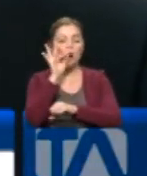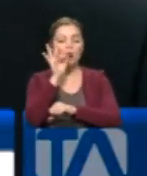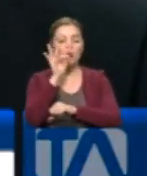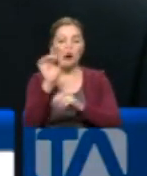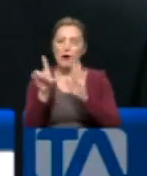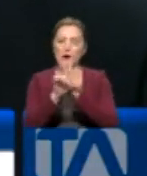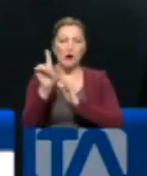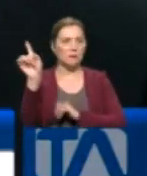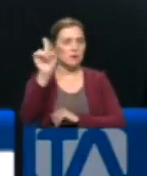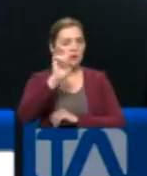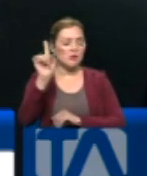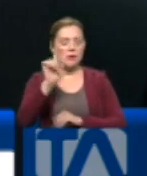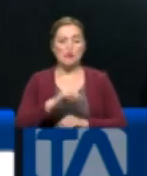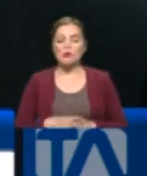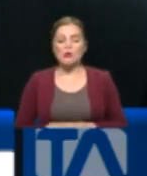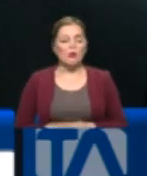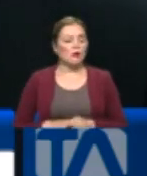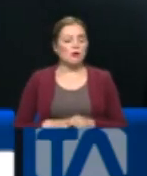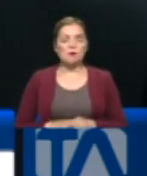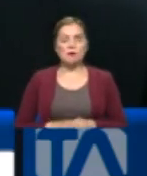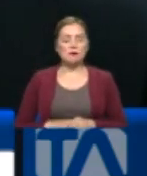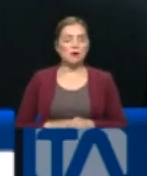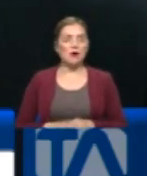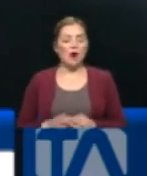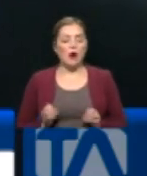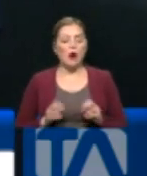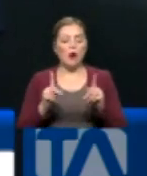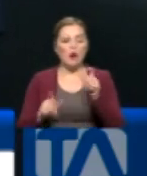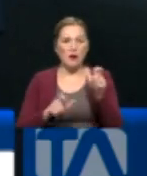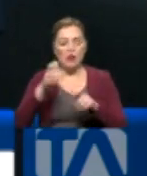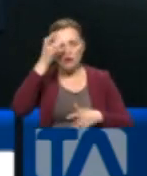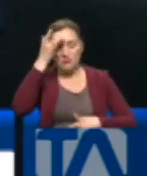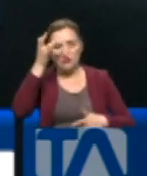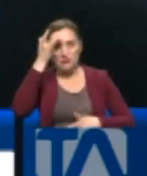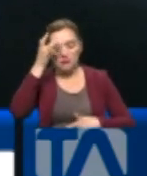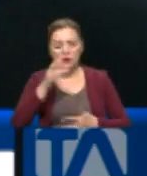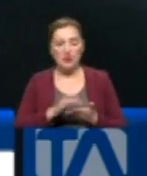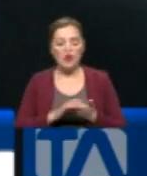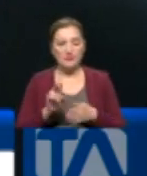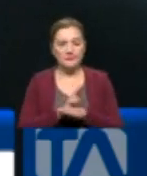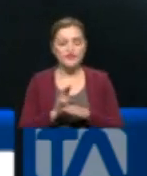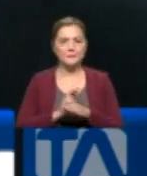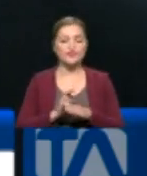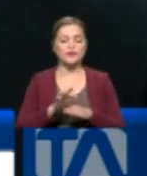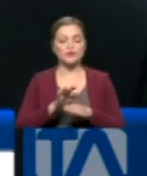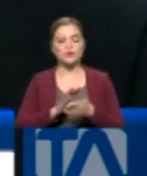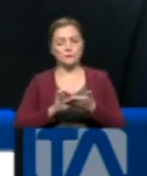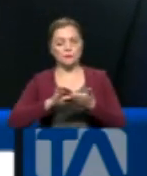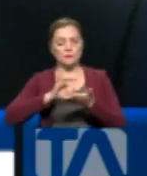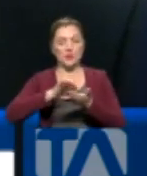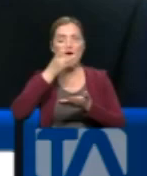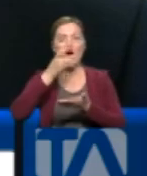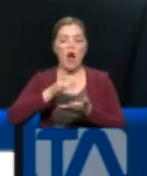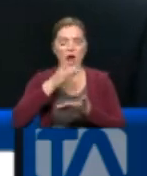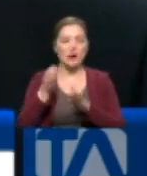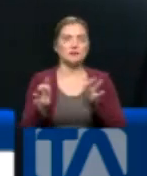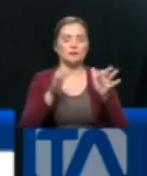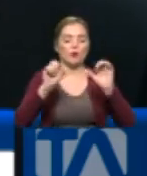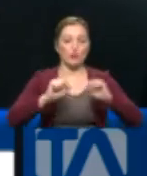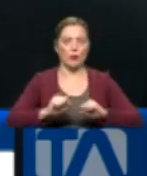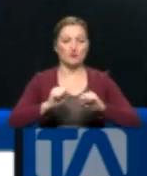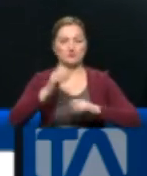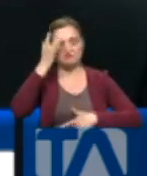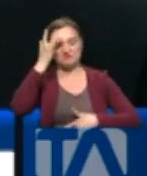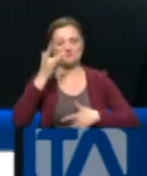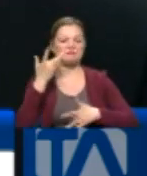sido el objetivo eso, sino que simplemente dar la oportunidad para que pacientes generalmente tienen enfermedades raras y